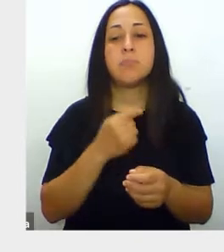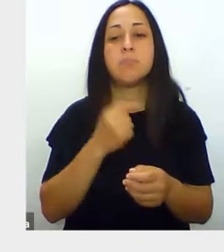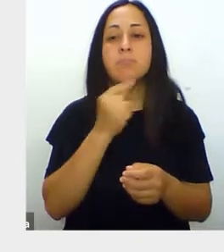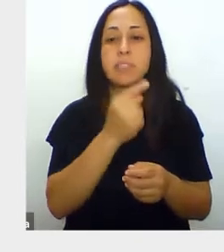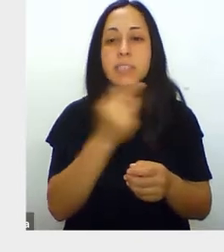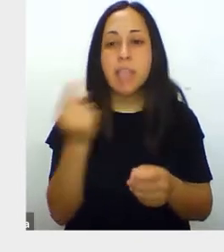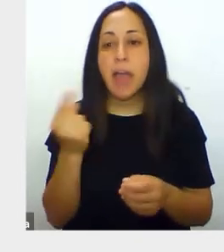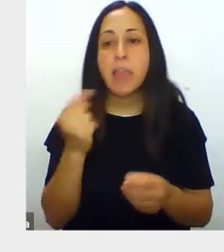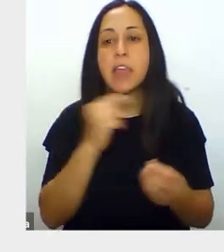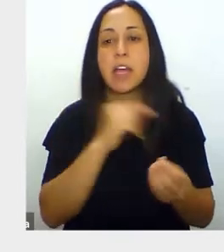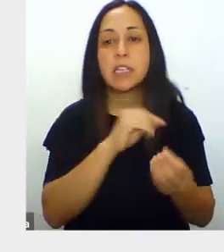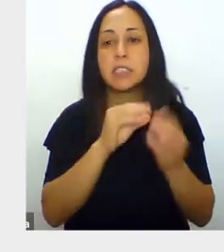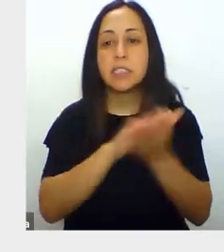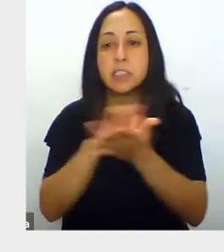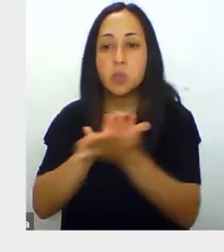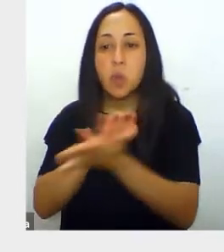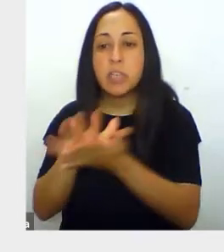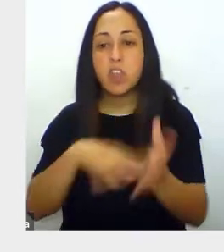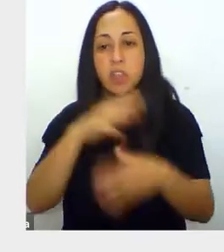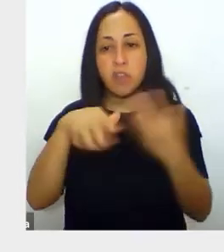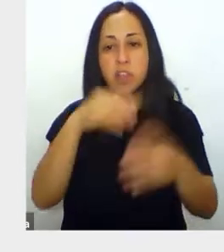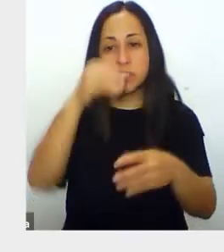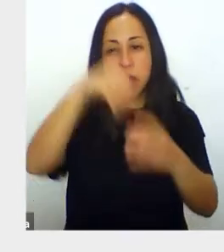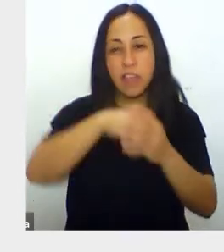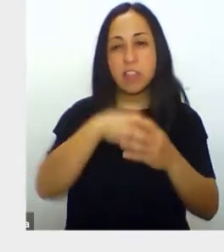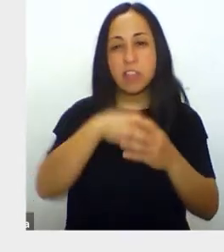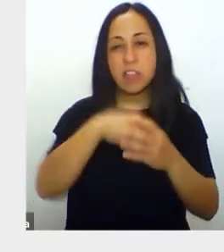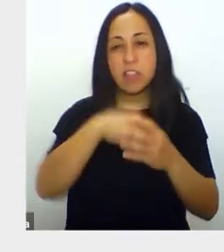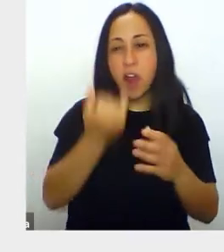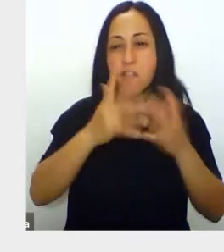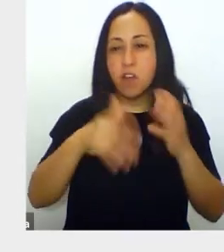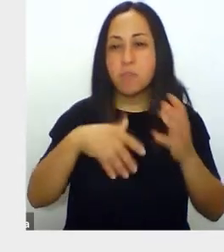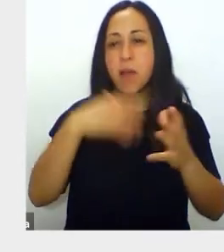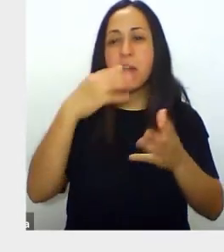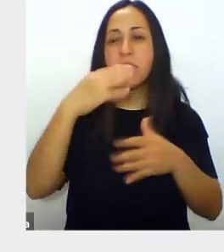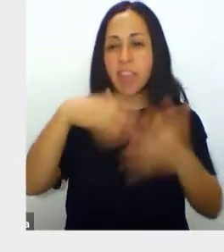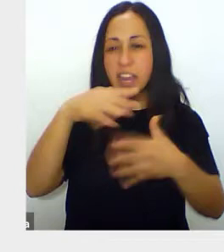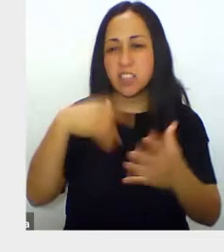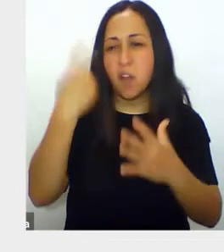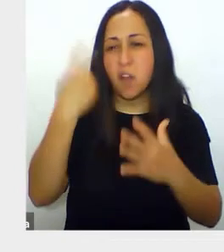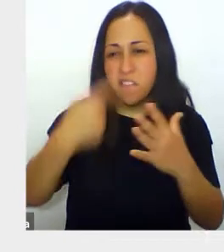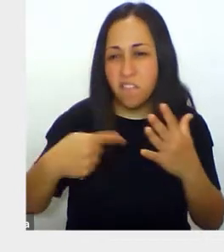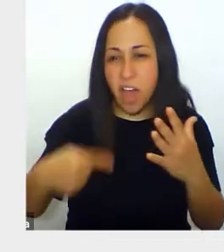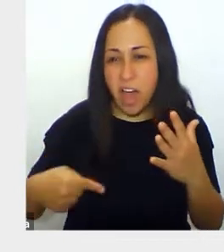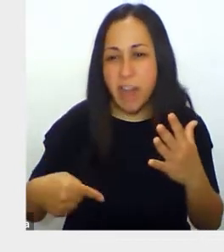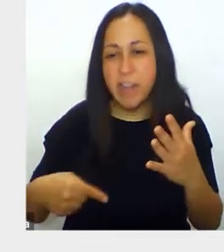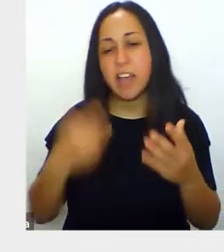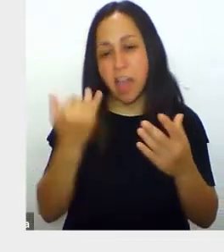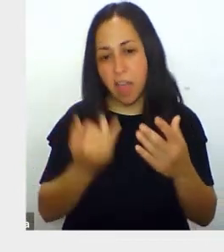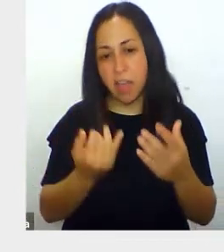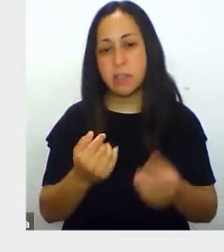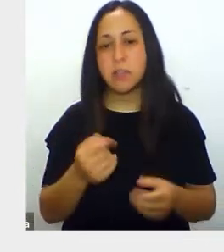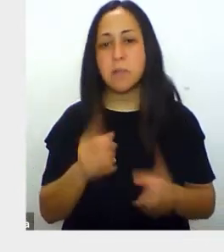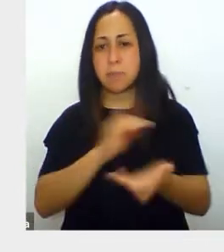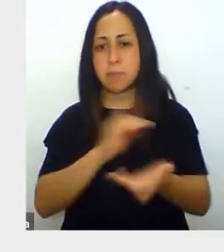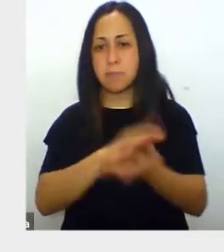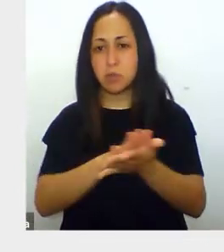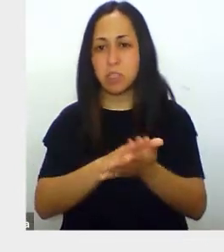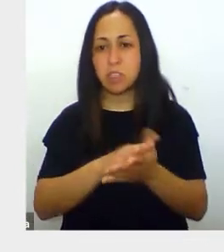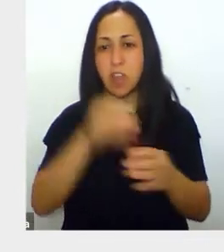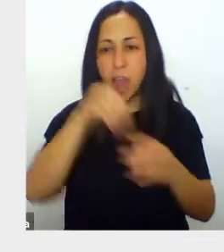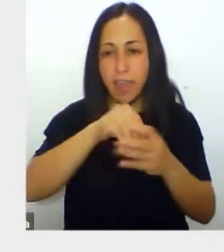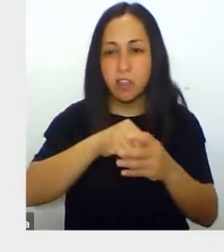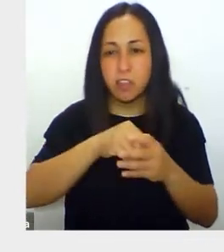cada situación de violencia puede tener varios tipos de agresiones en una misma situación.